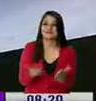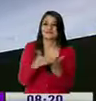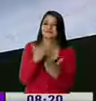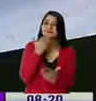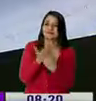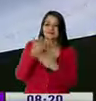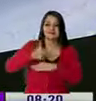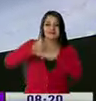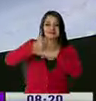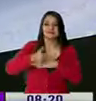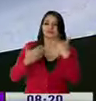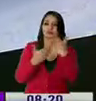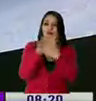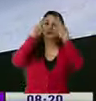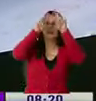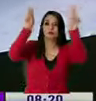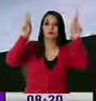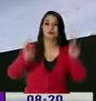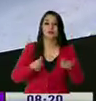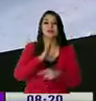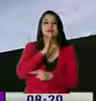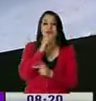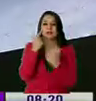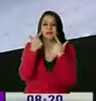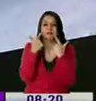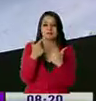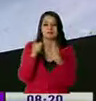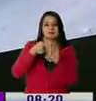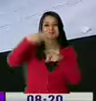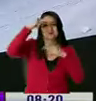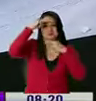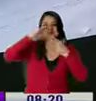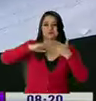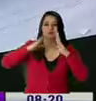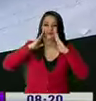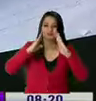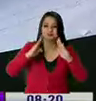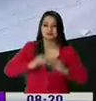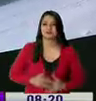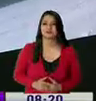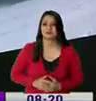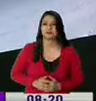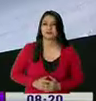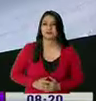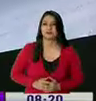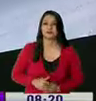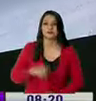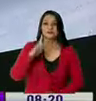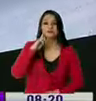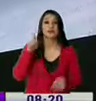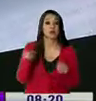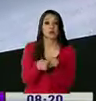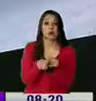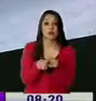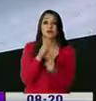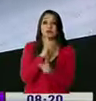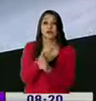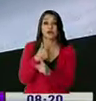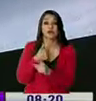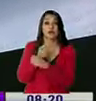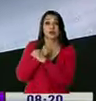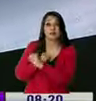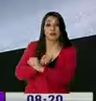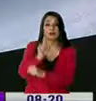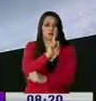las autoridades por estar siempre pendientes del primer noticiero de la comunidad. Roberto. Sofi, estoy de acuerdo. No quiero ser abogado del diablo, no te